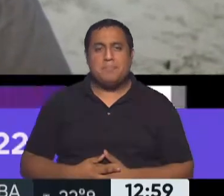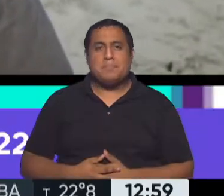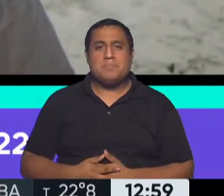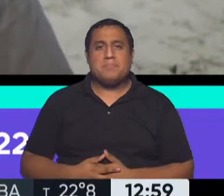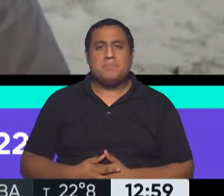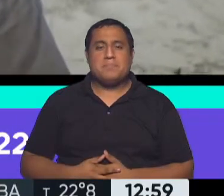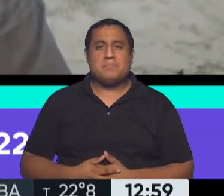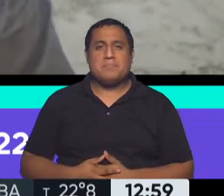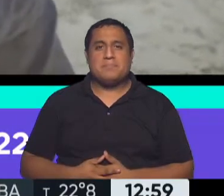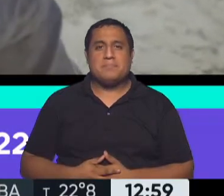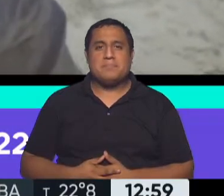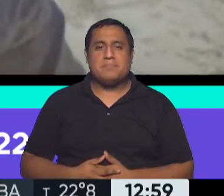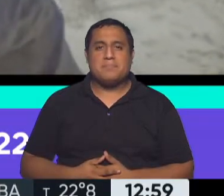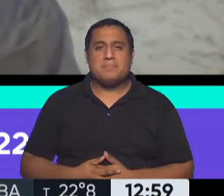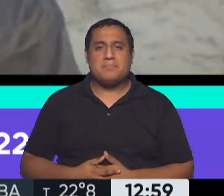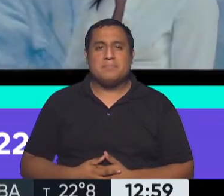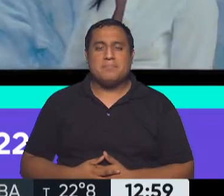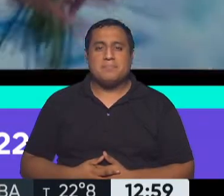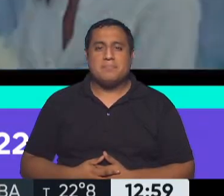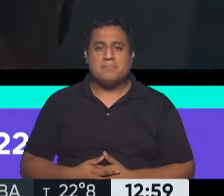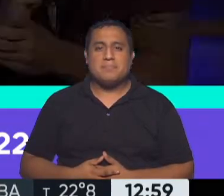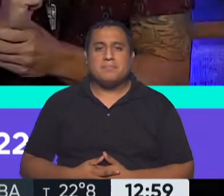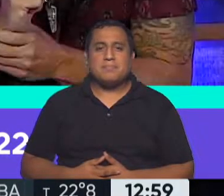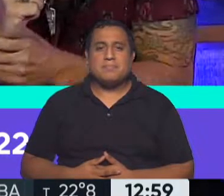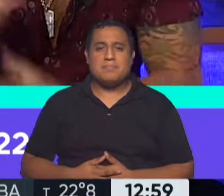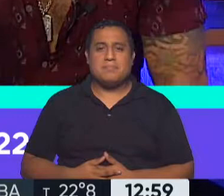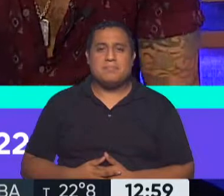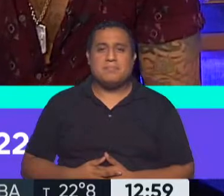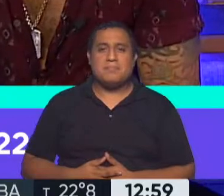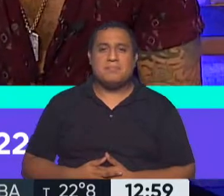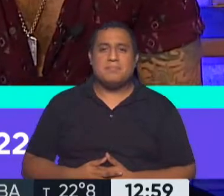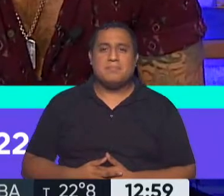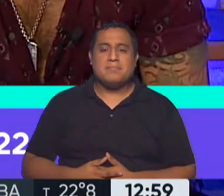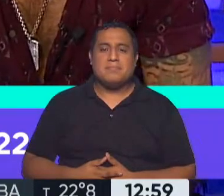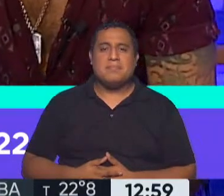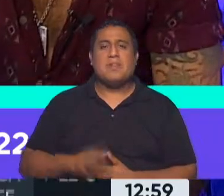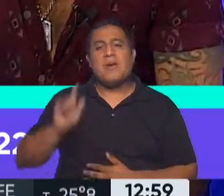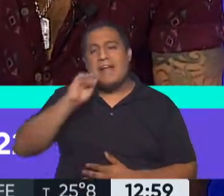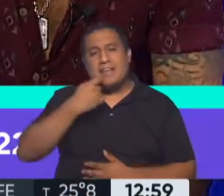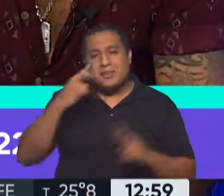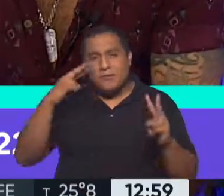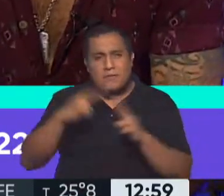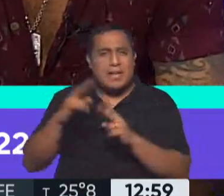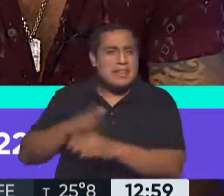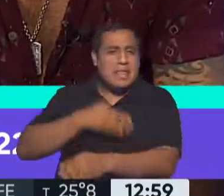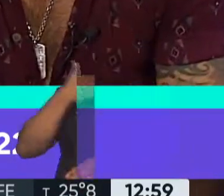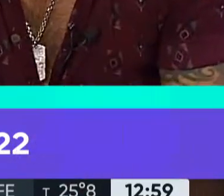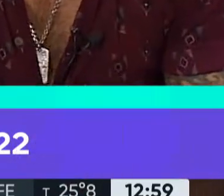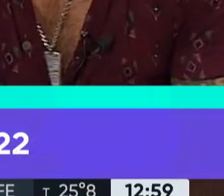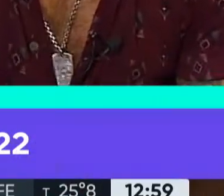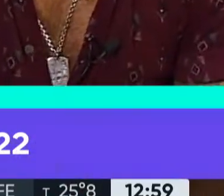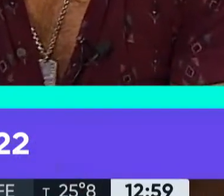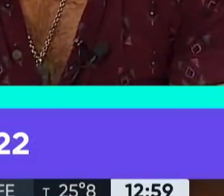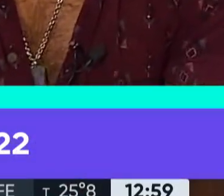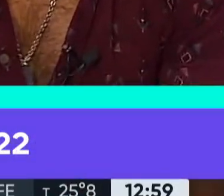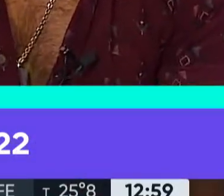Recuerdo que me dijiste esto es para siempre. Gaby, querida, qué gusto verte. Tanto tiempo, ¿no?